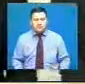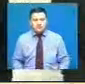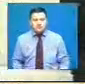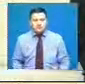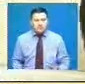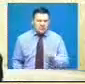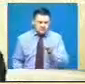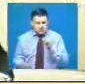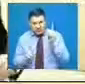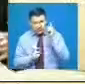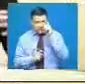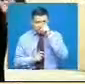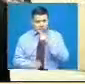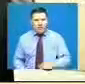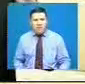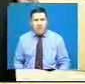haciendo una reflexión